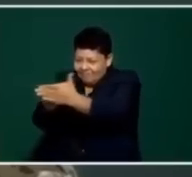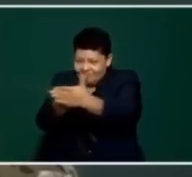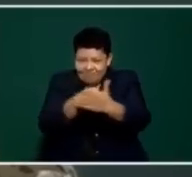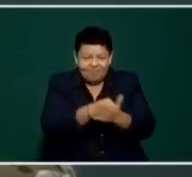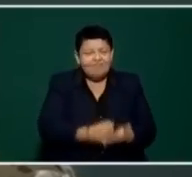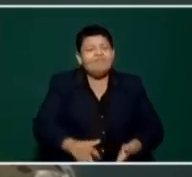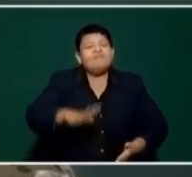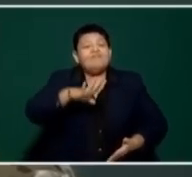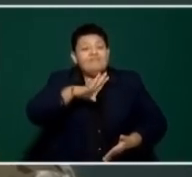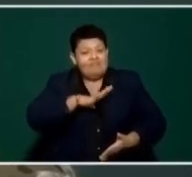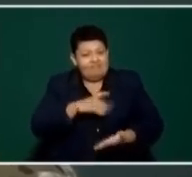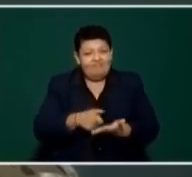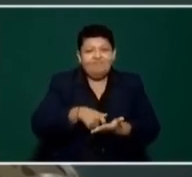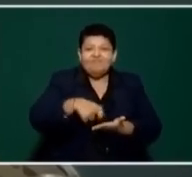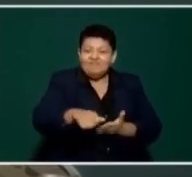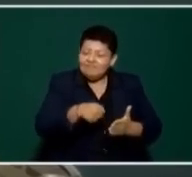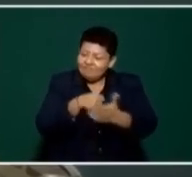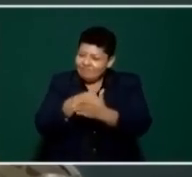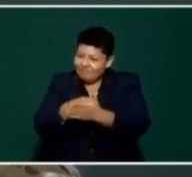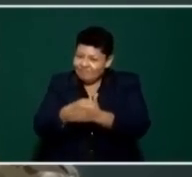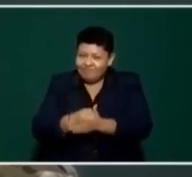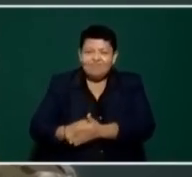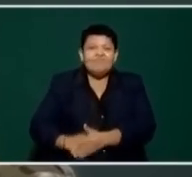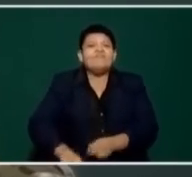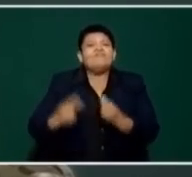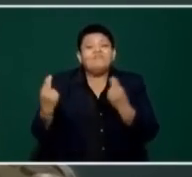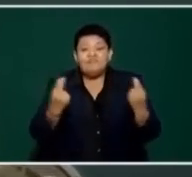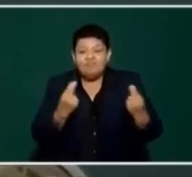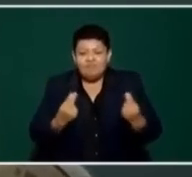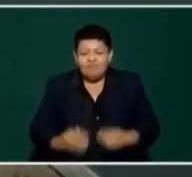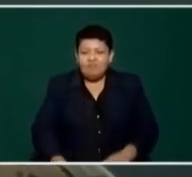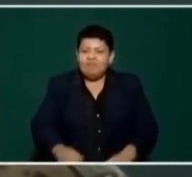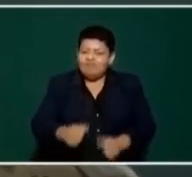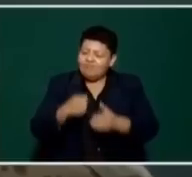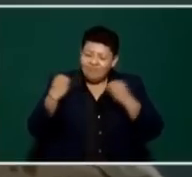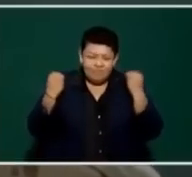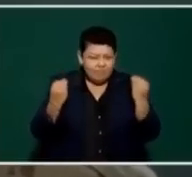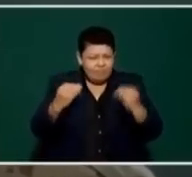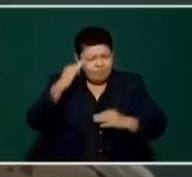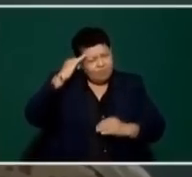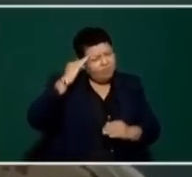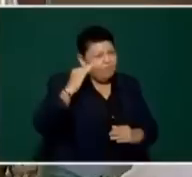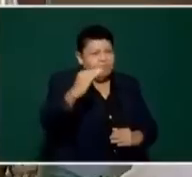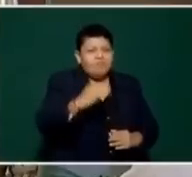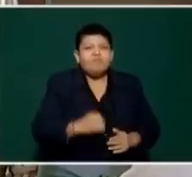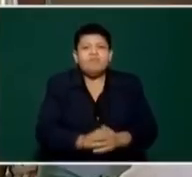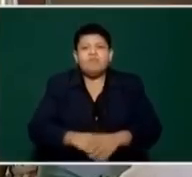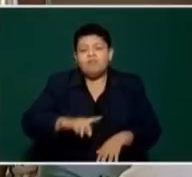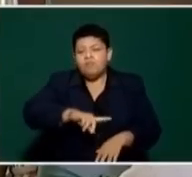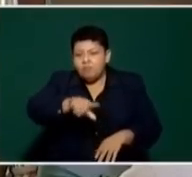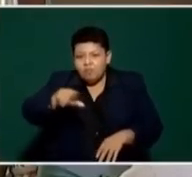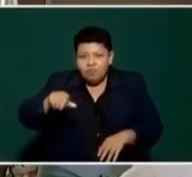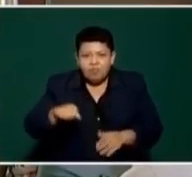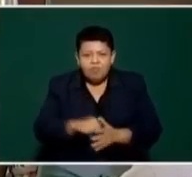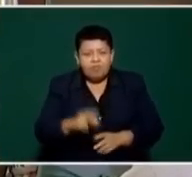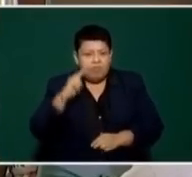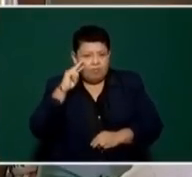comprar una barrera que realmente nos sirva y que realmente sea duradera. Y lo demás lo pueden ir